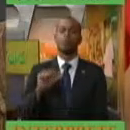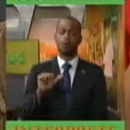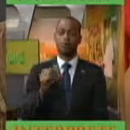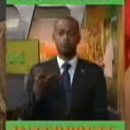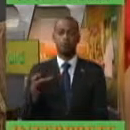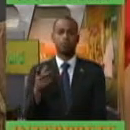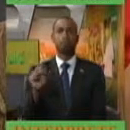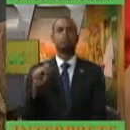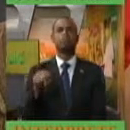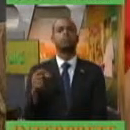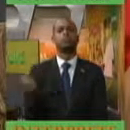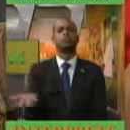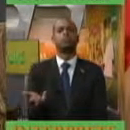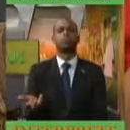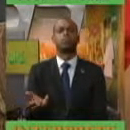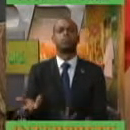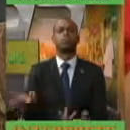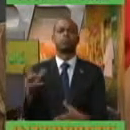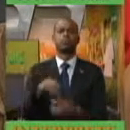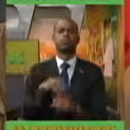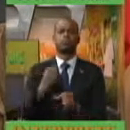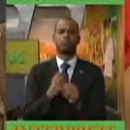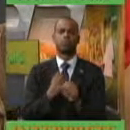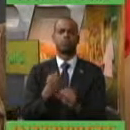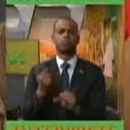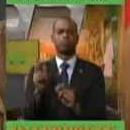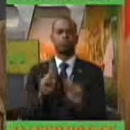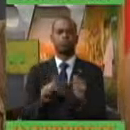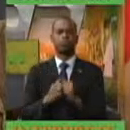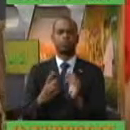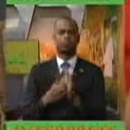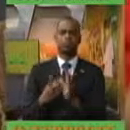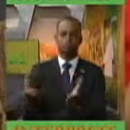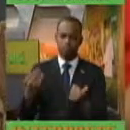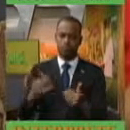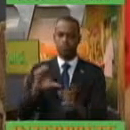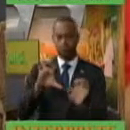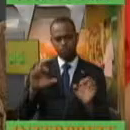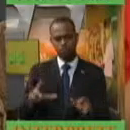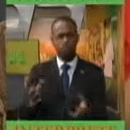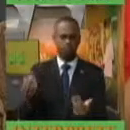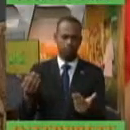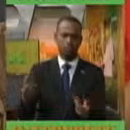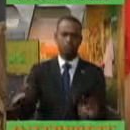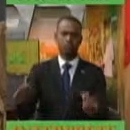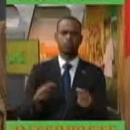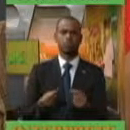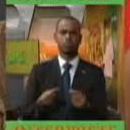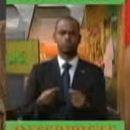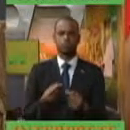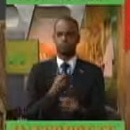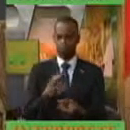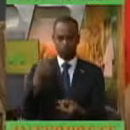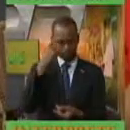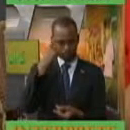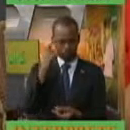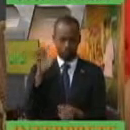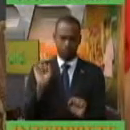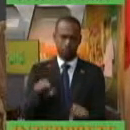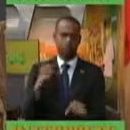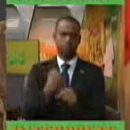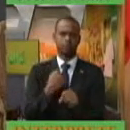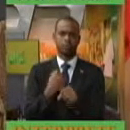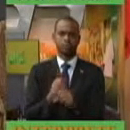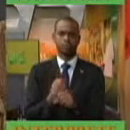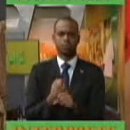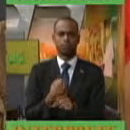y necesitamos la inclusión laboral de las personas con discapacidad. Tráenos el currículum, ¿verdad? De las personas que tú consideres que pueden trabajar. O